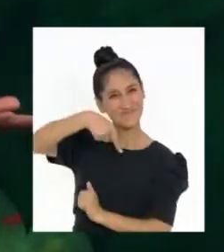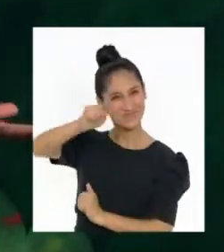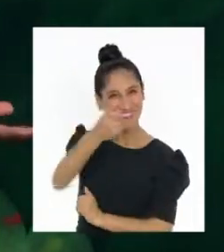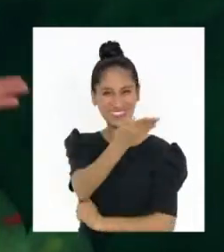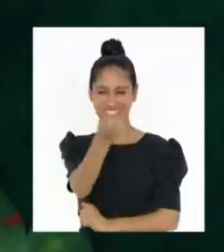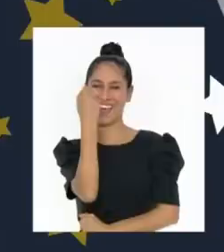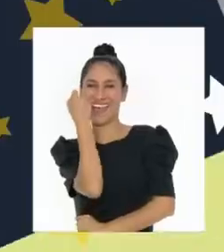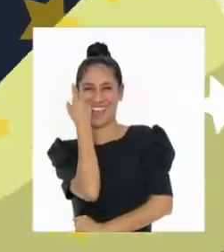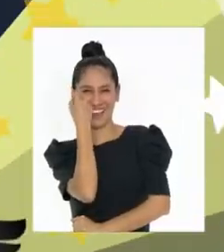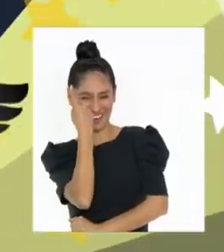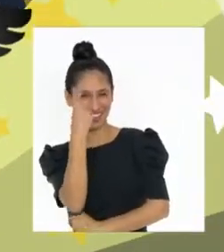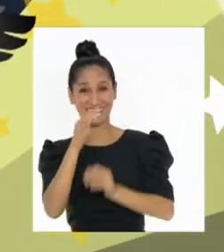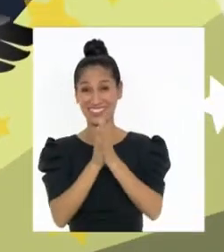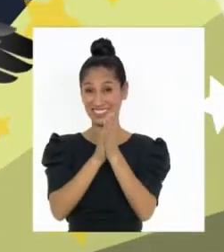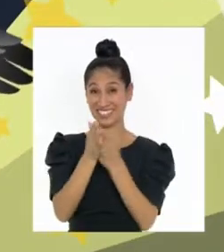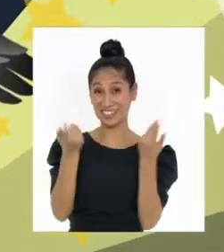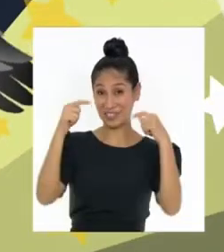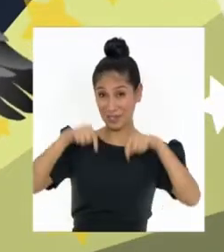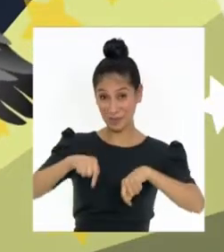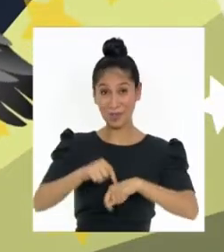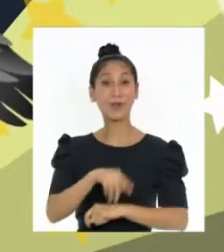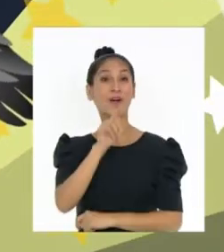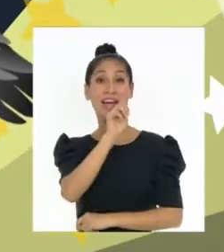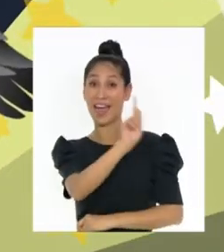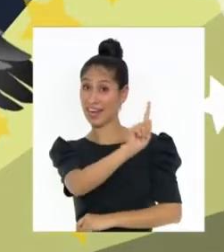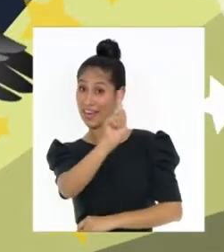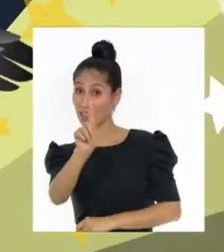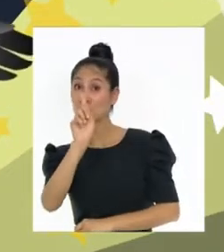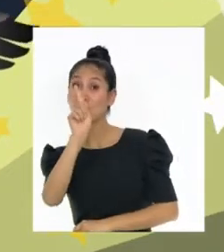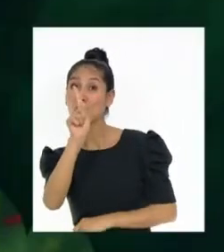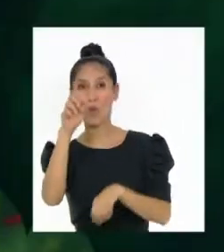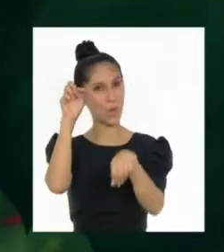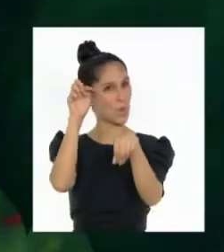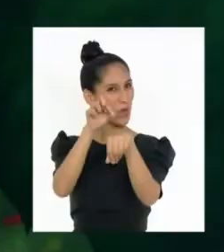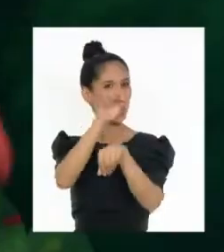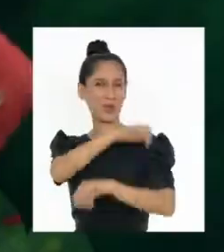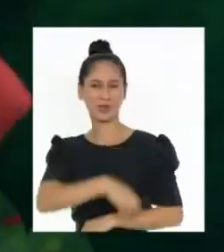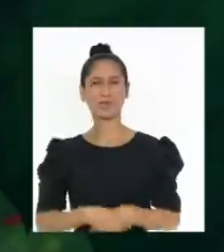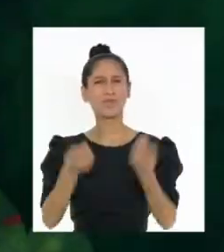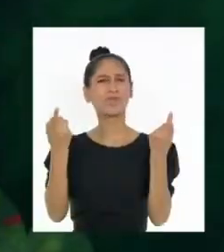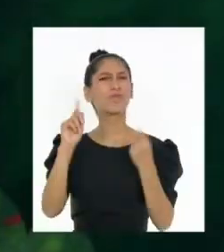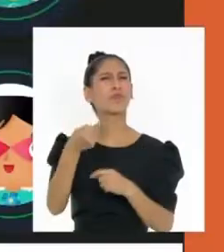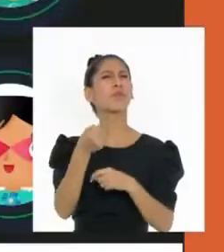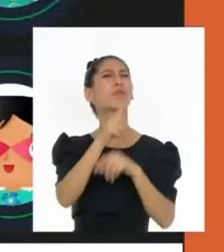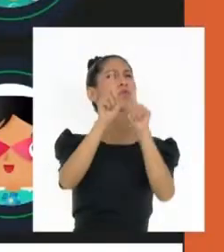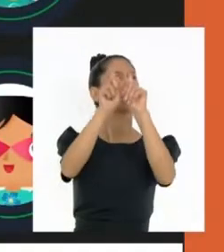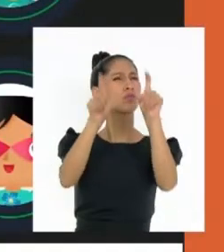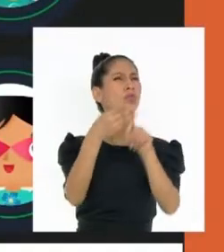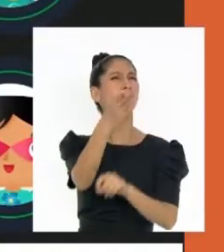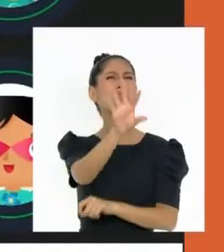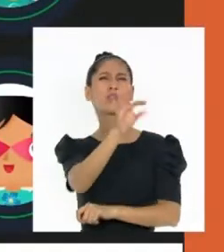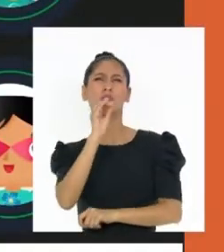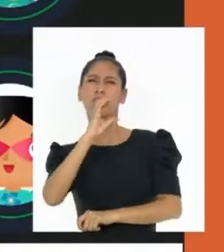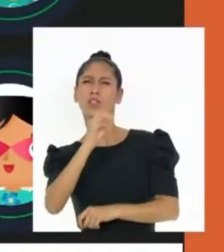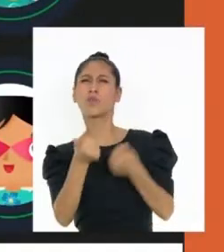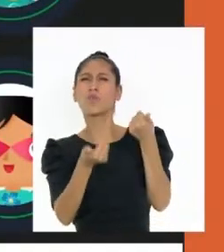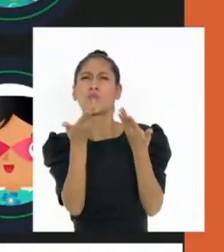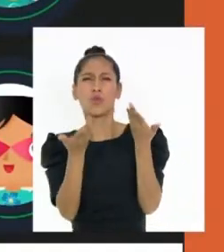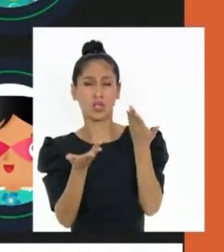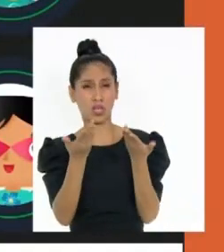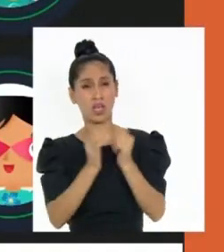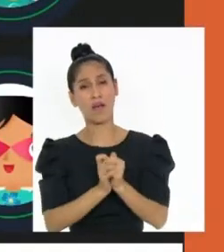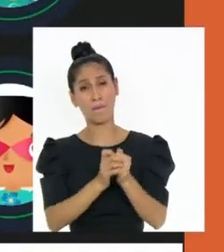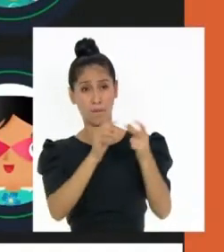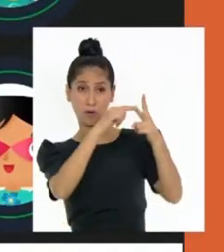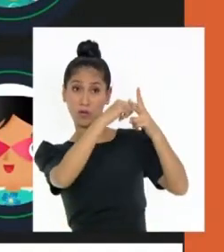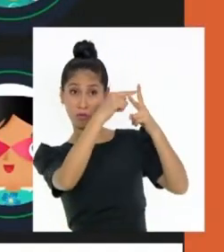cómo jugar, así que voy a darle un punto a cada uno y quiero preguntarles, ¿por qué eligieron la C? Porque ambas recomendaciones nos ayudan a todos